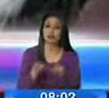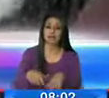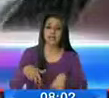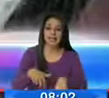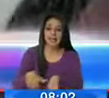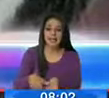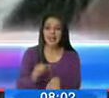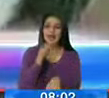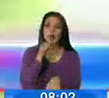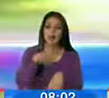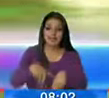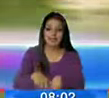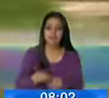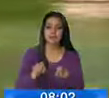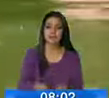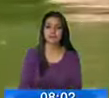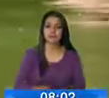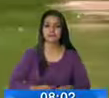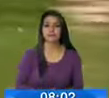a las cascadas.